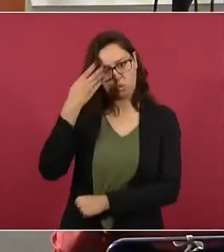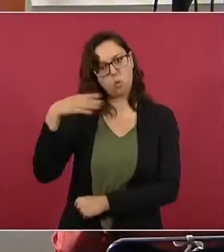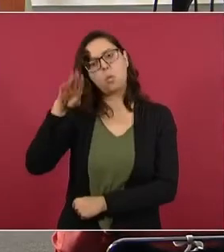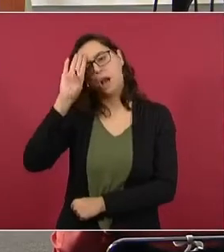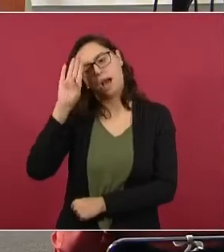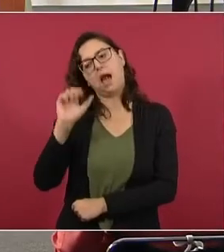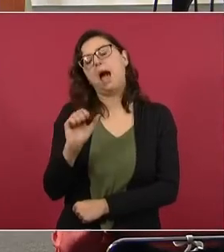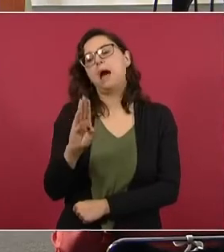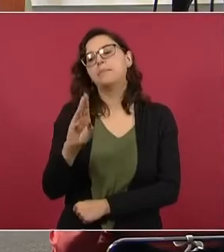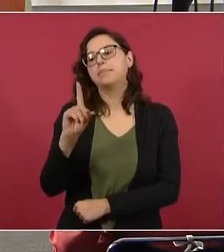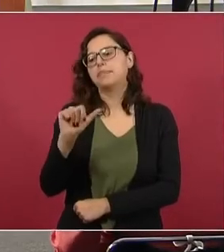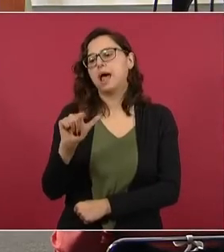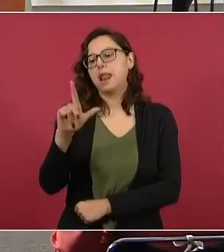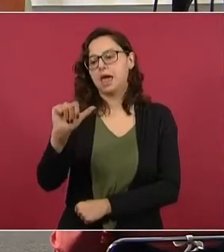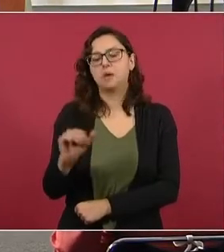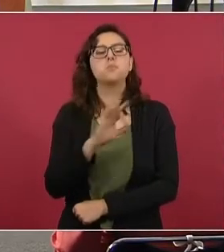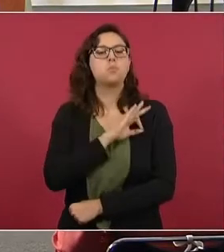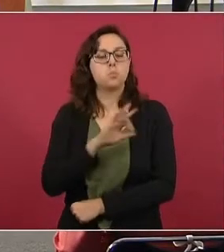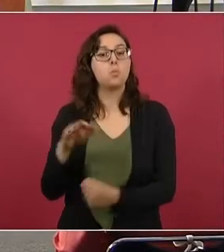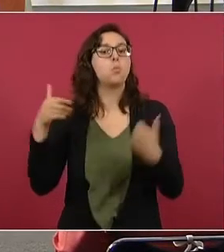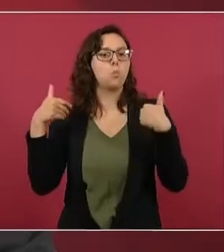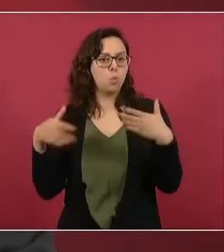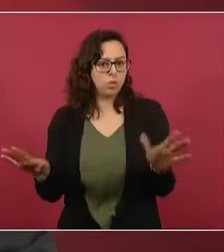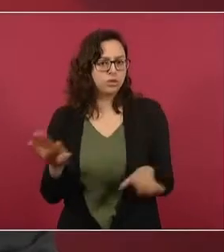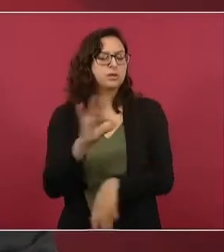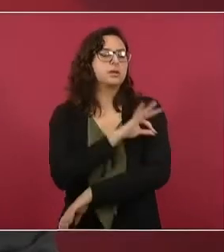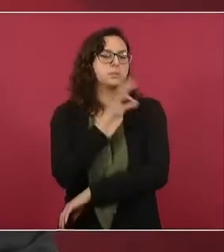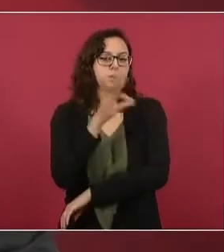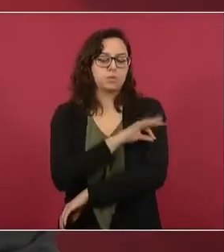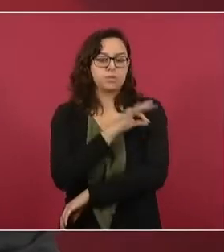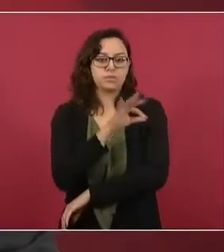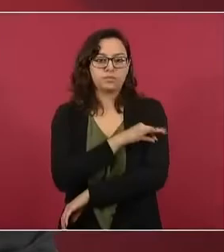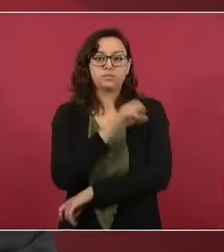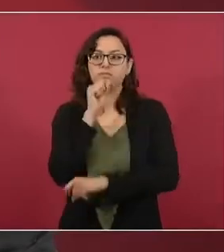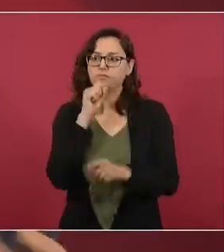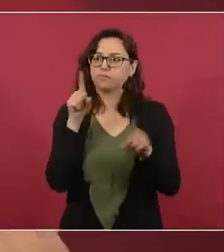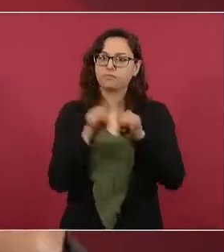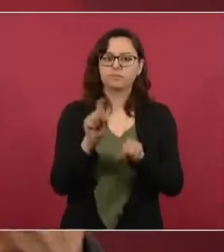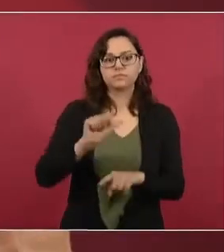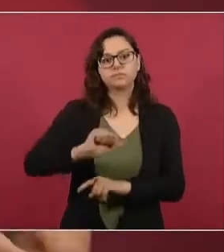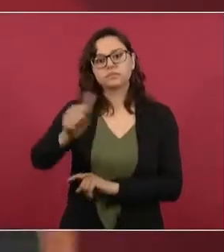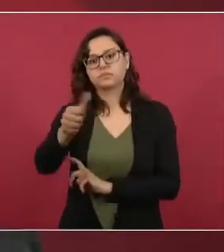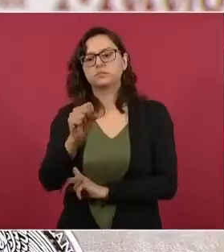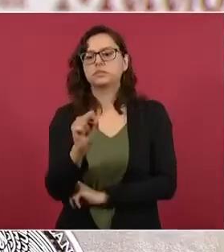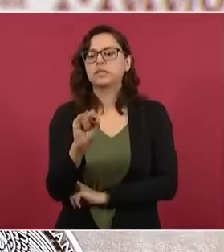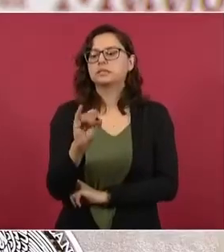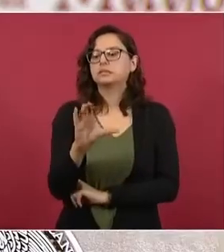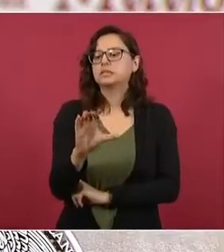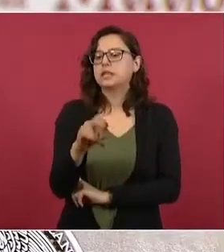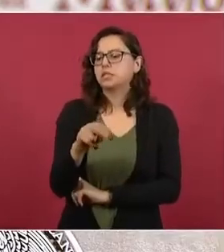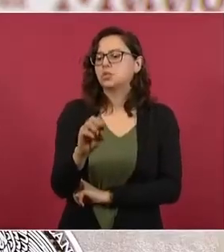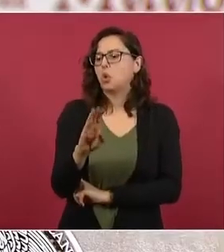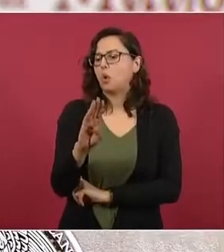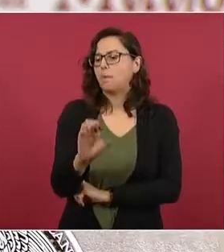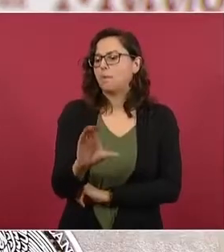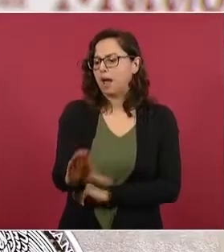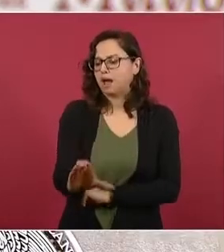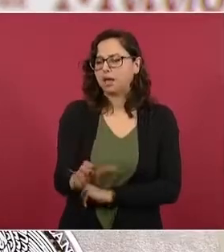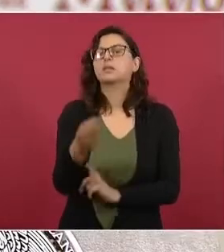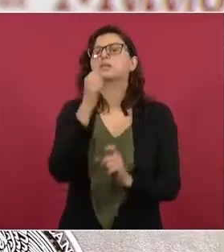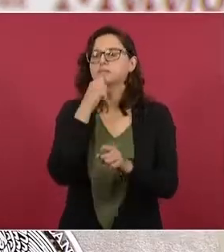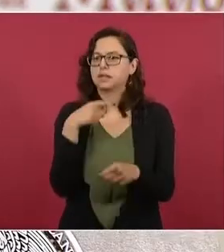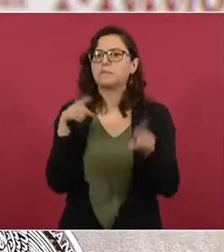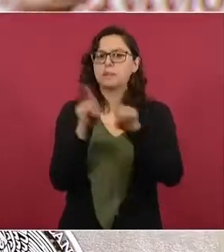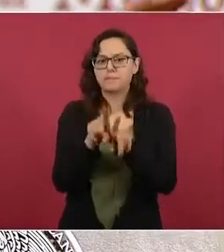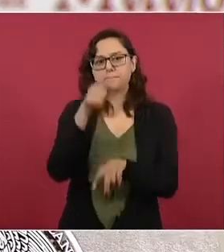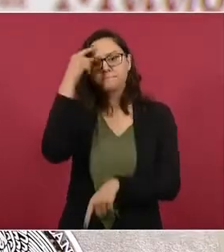otros países también en estas recomendaciones. Entonces, seguimos en ese proceso, tanto de